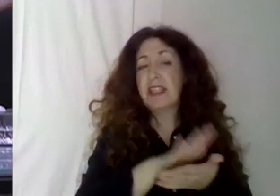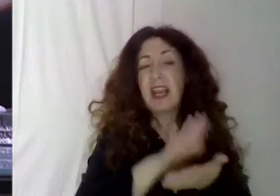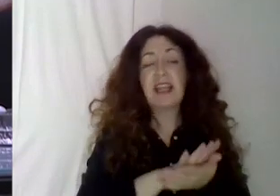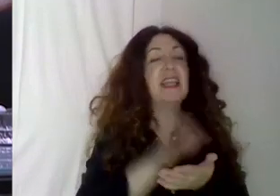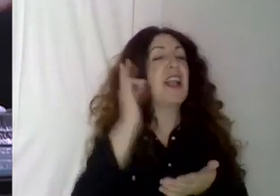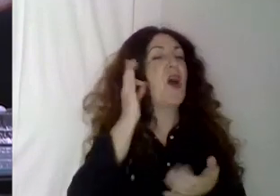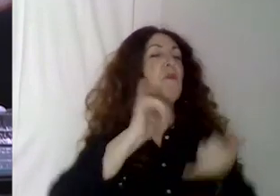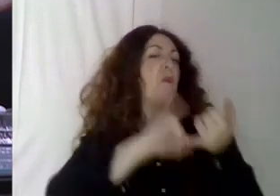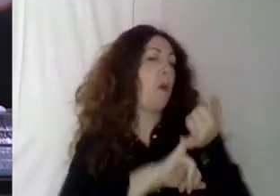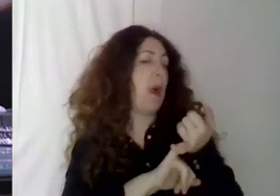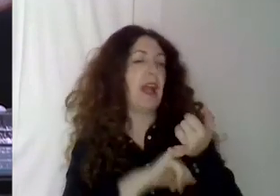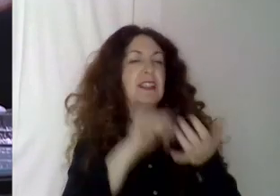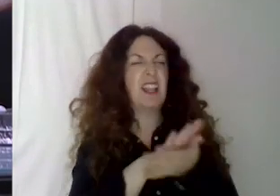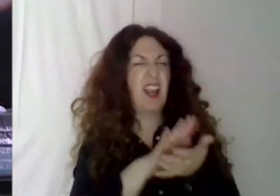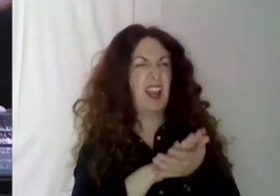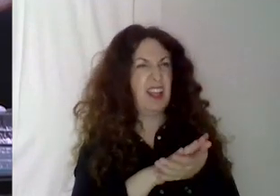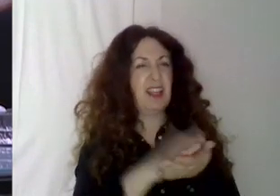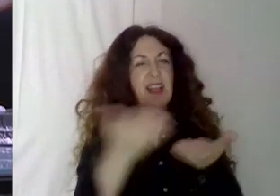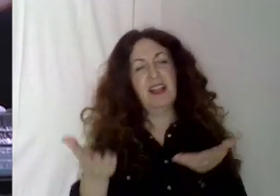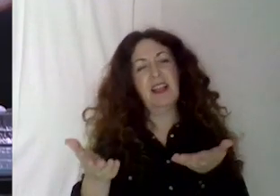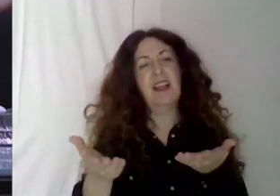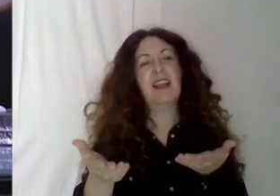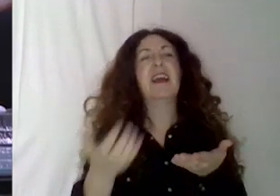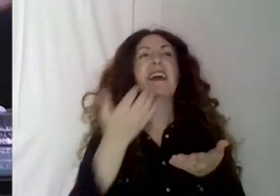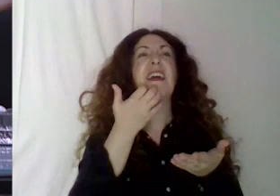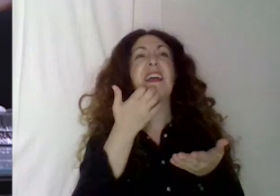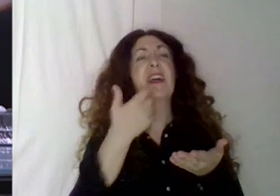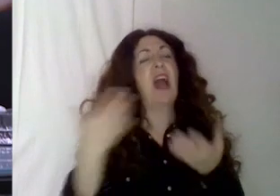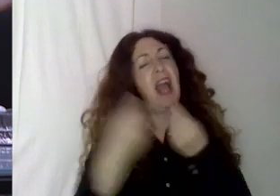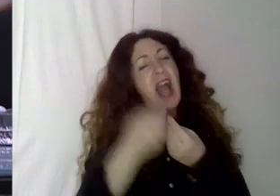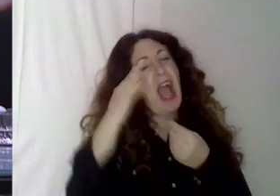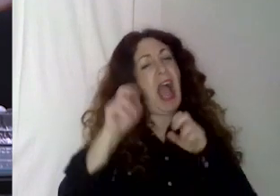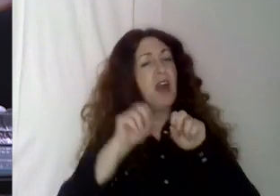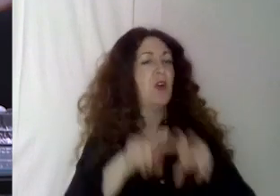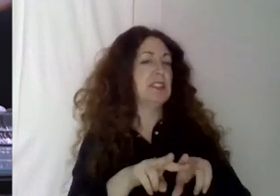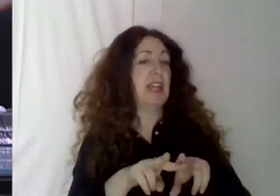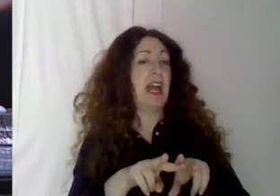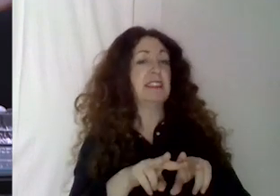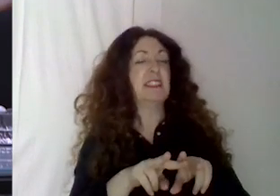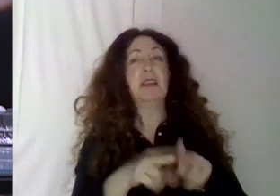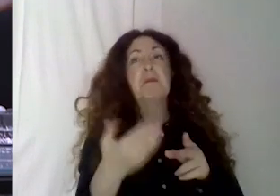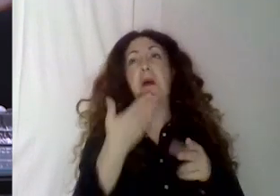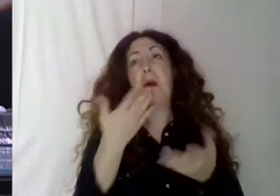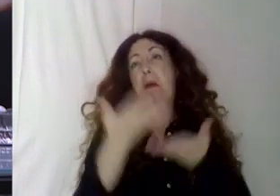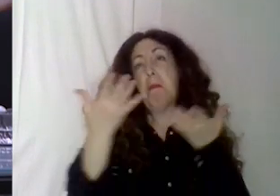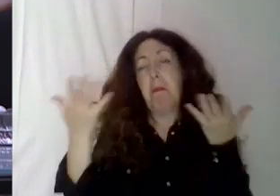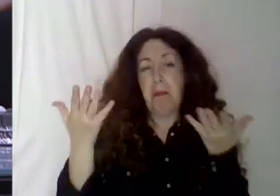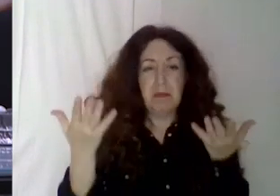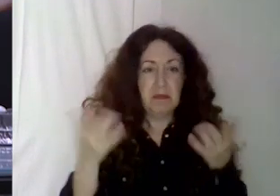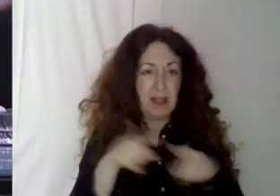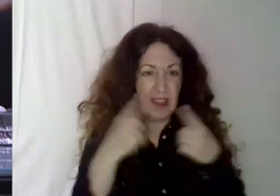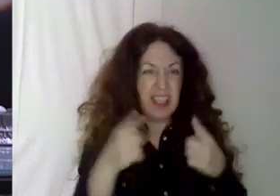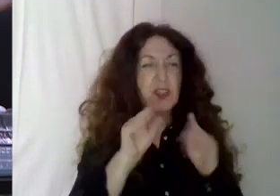biografía canalla, que yo digo, leyendo a Jackson Pollock, la biografía de Jackson Pollock, que estaba enamorado de la madre, tenía un amante, en fin, ahí pasaba de